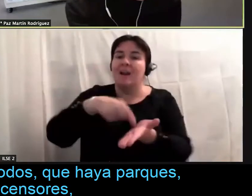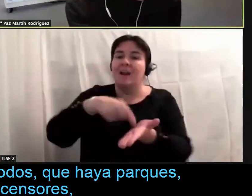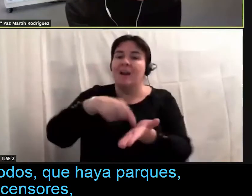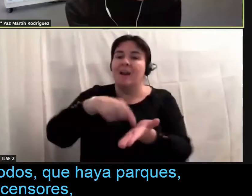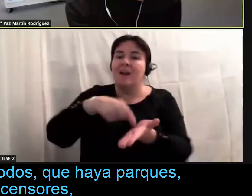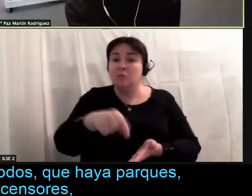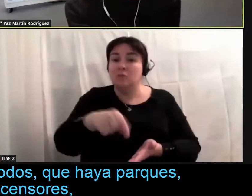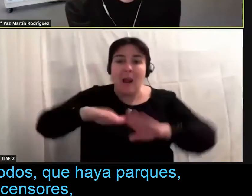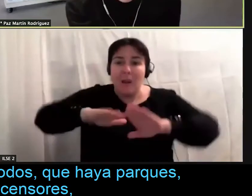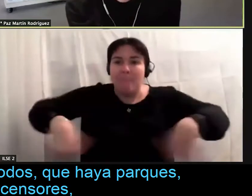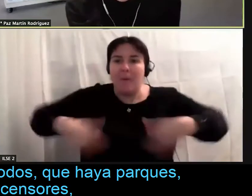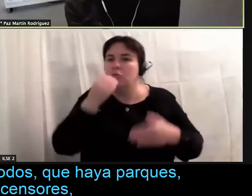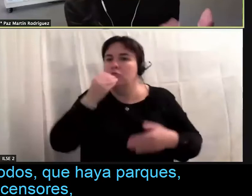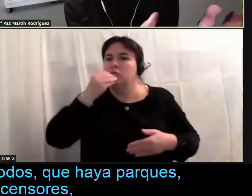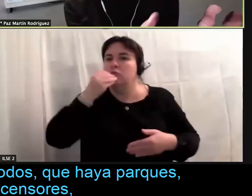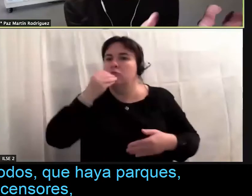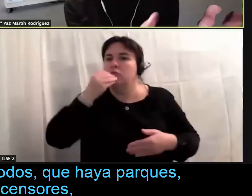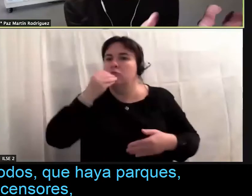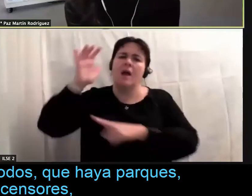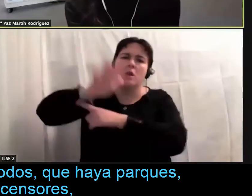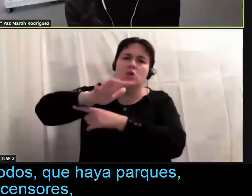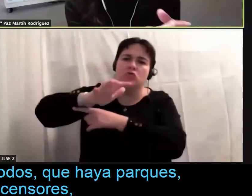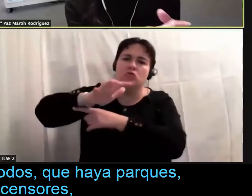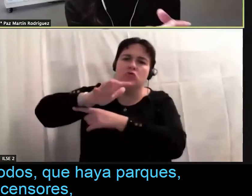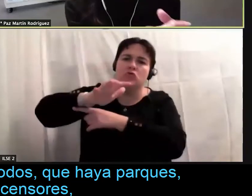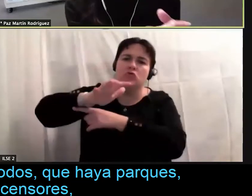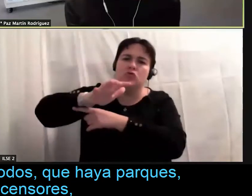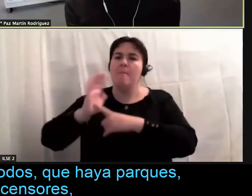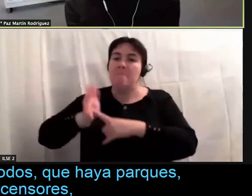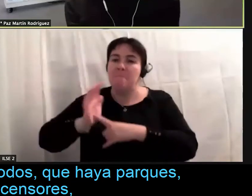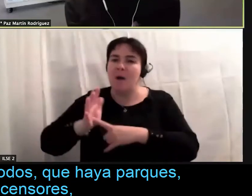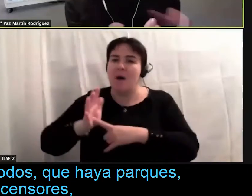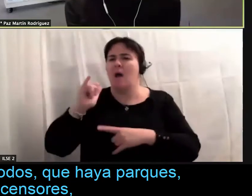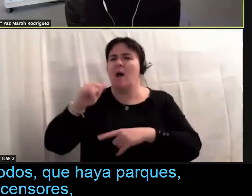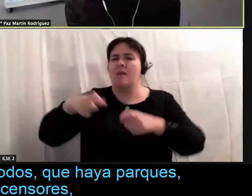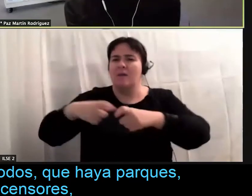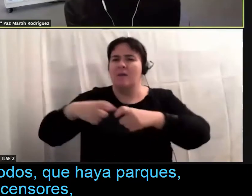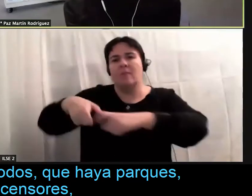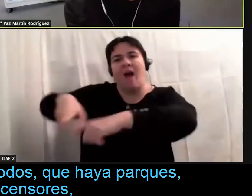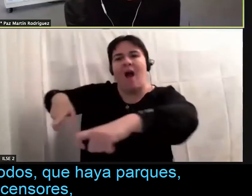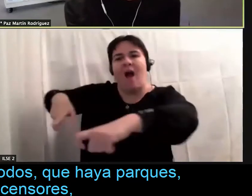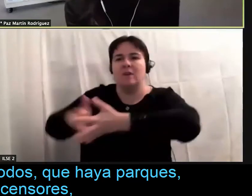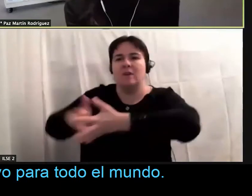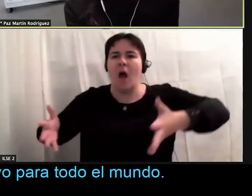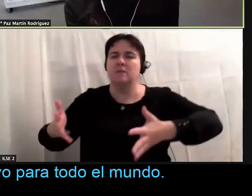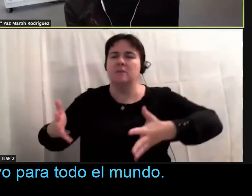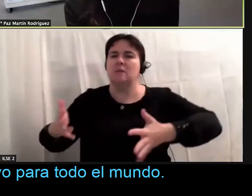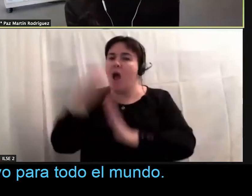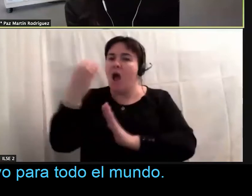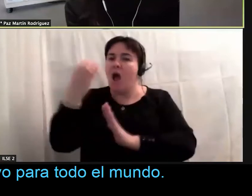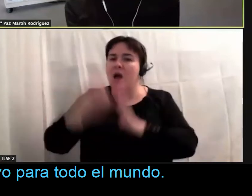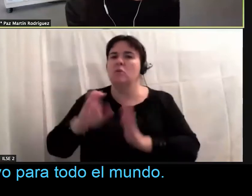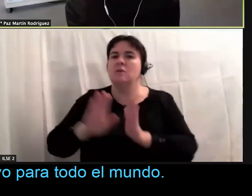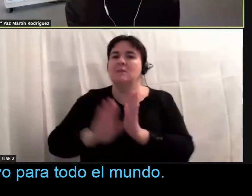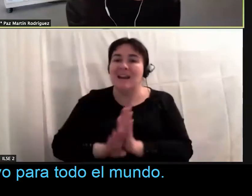haya sombras, que haya parques, que haya aceras, que haya ascensores, que haya rampas. Hombre, no sé, creo que eso es algo